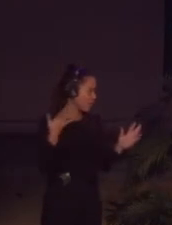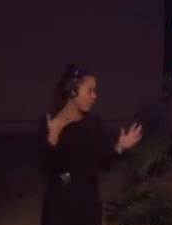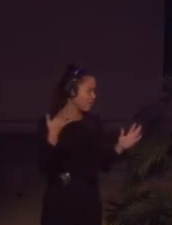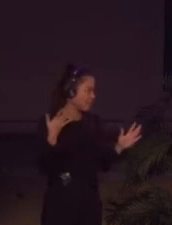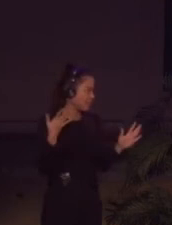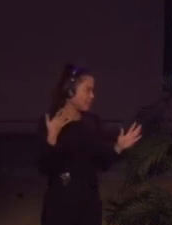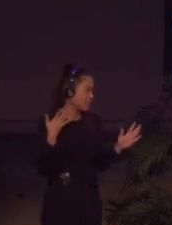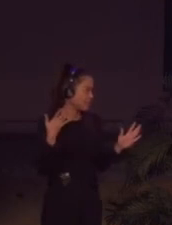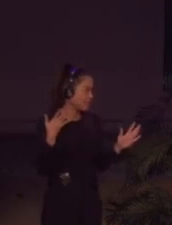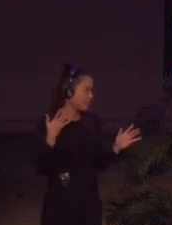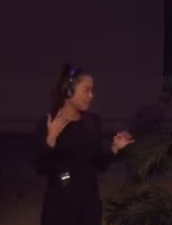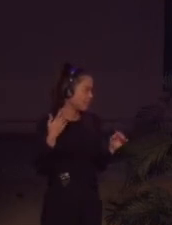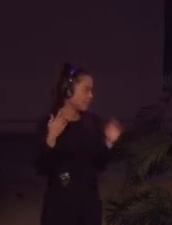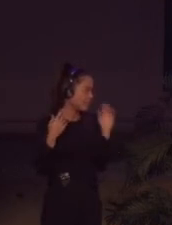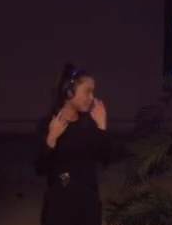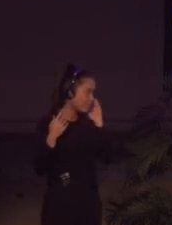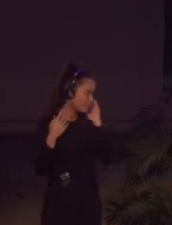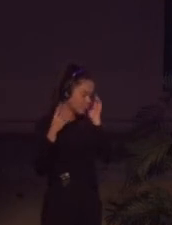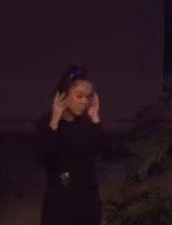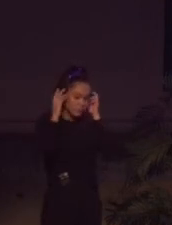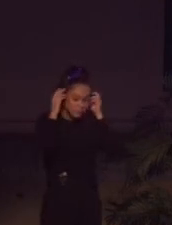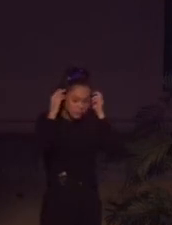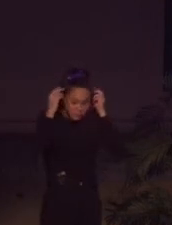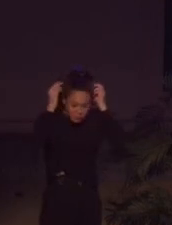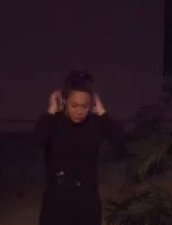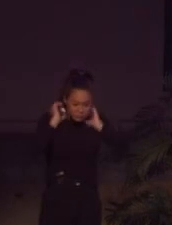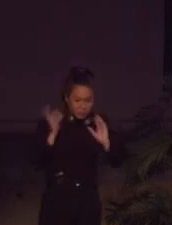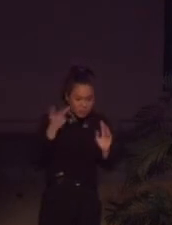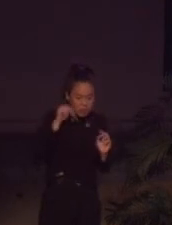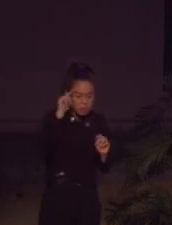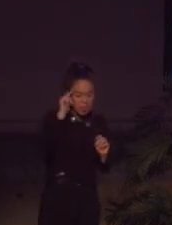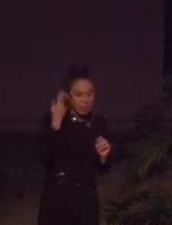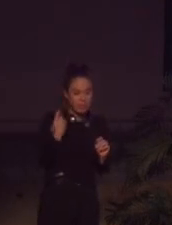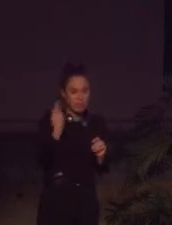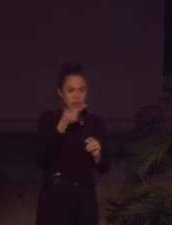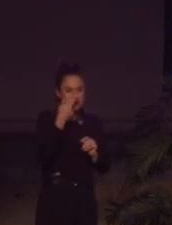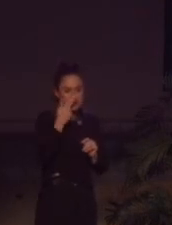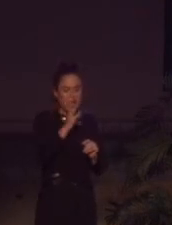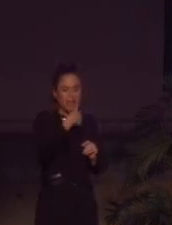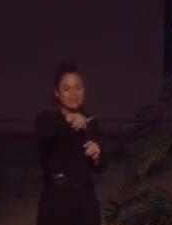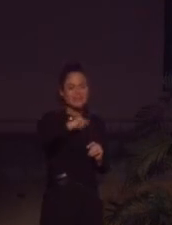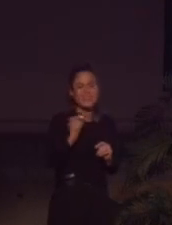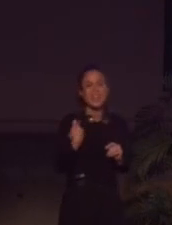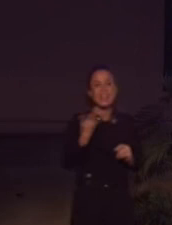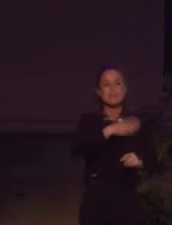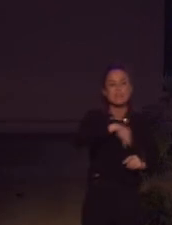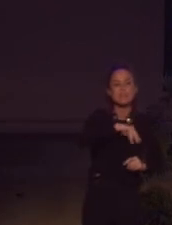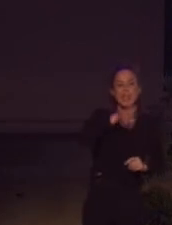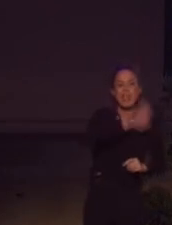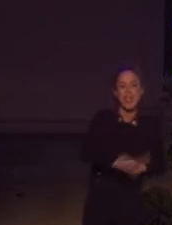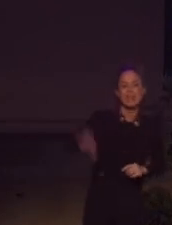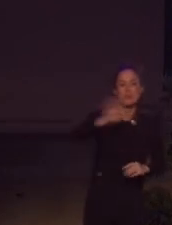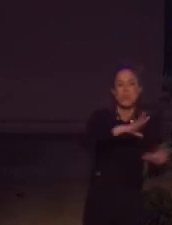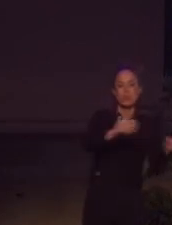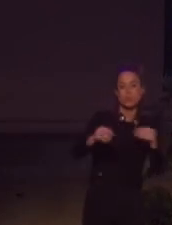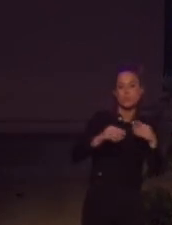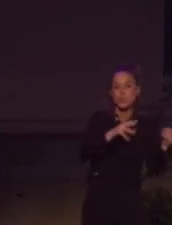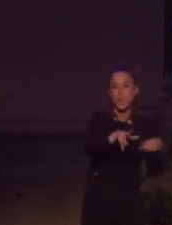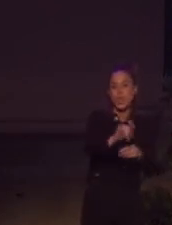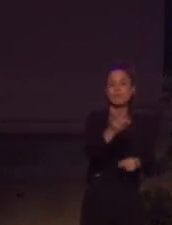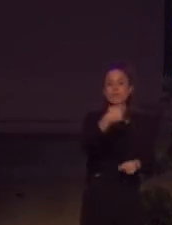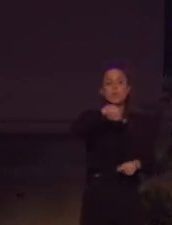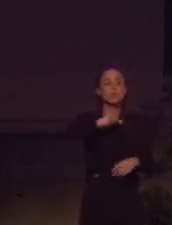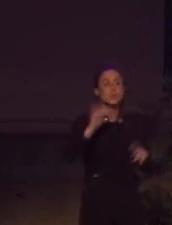Respecto a santuarios, que es una experiencia muy interesante, que os recomiendo que, si os interesa, hay muchísimos en el Estado español y que se puede